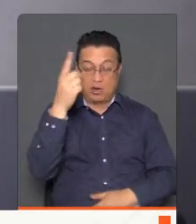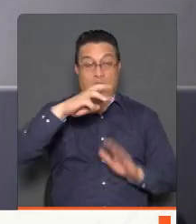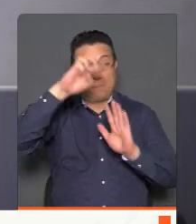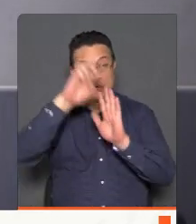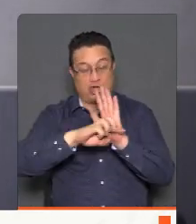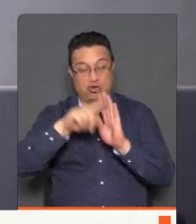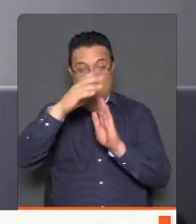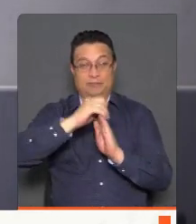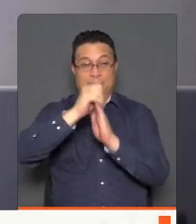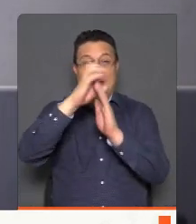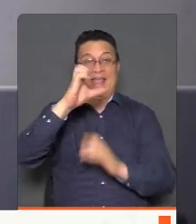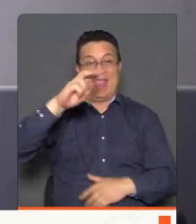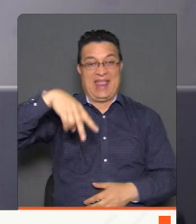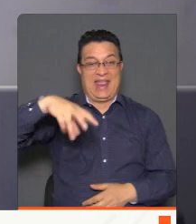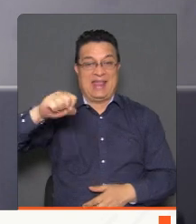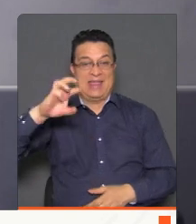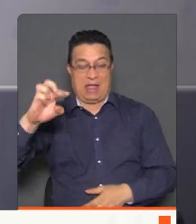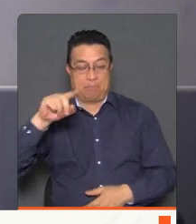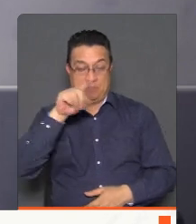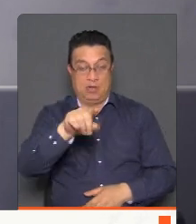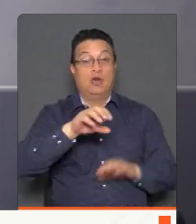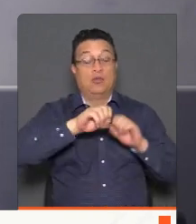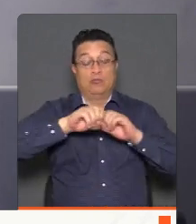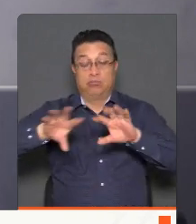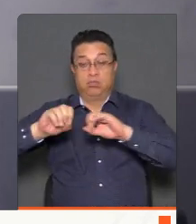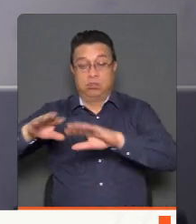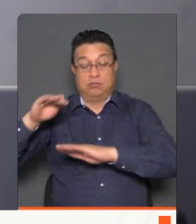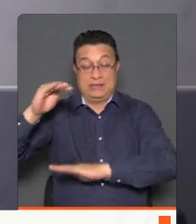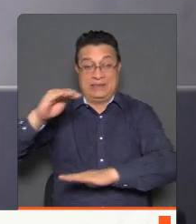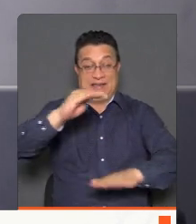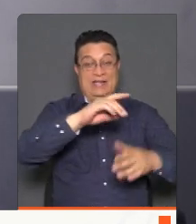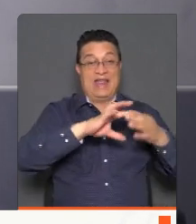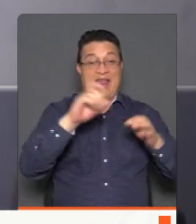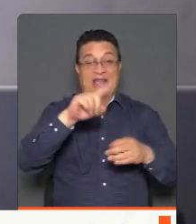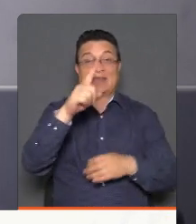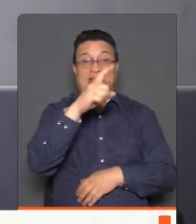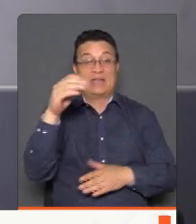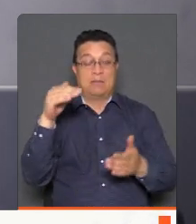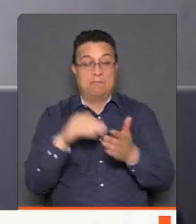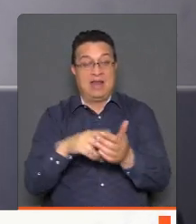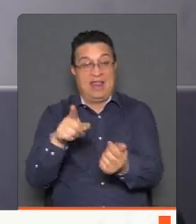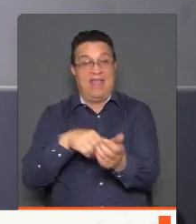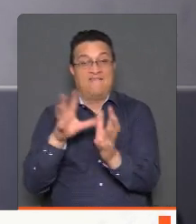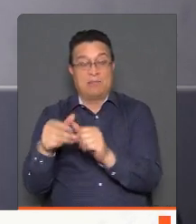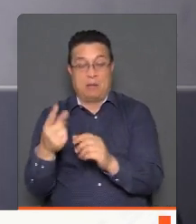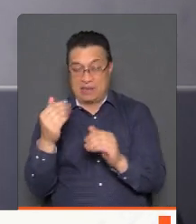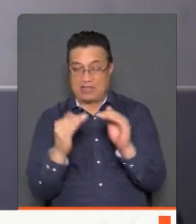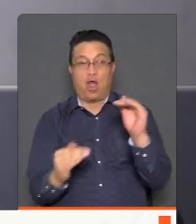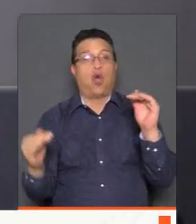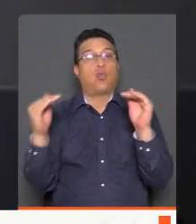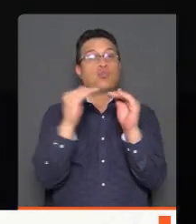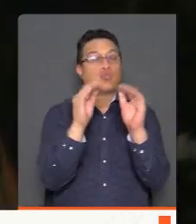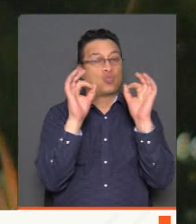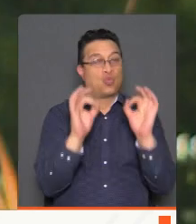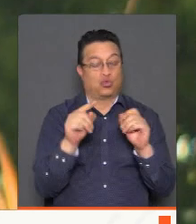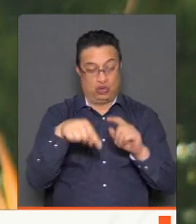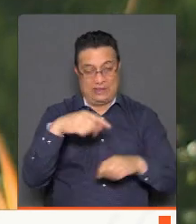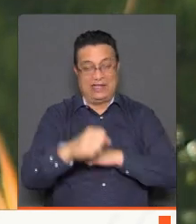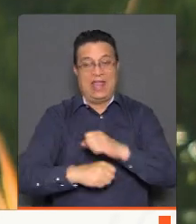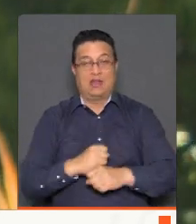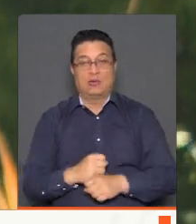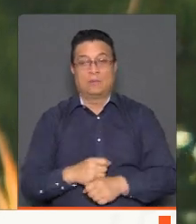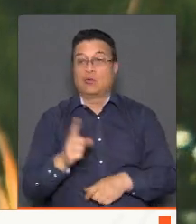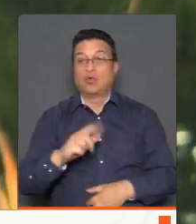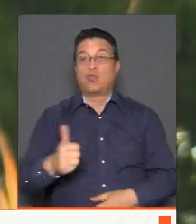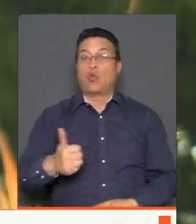por la ENAP, que distribuirá cilindros de gas a 100.000 familias a precios justos durante este año. No se está